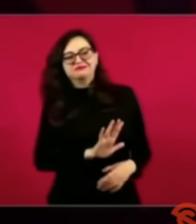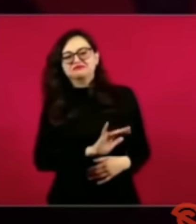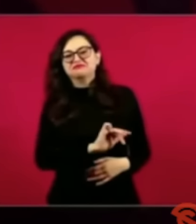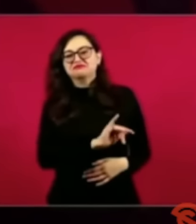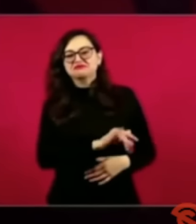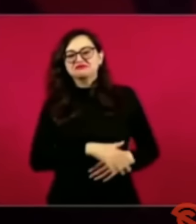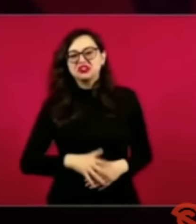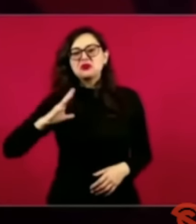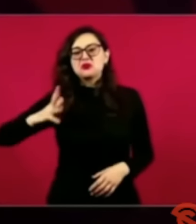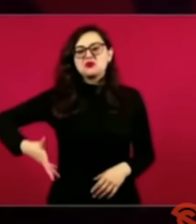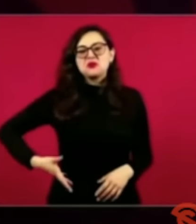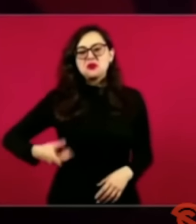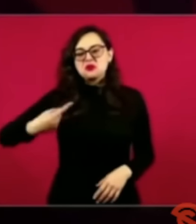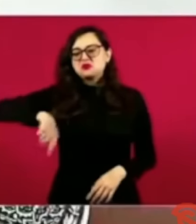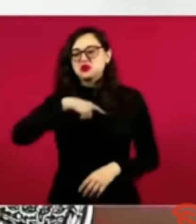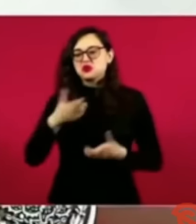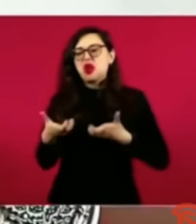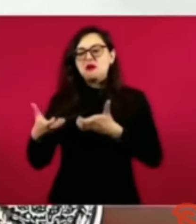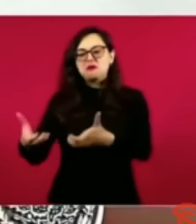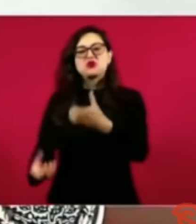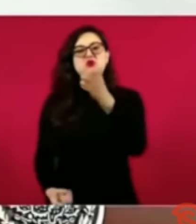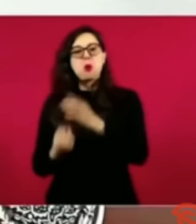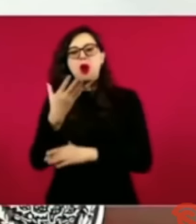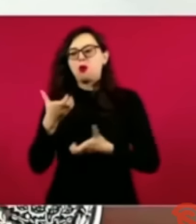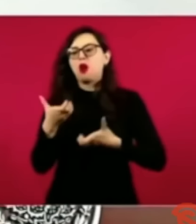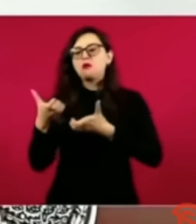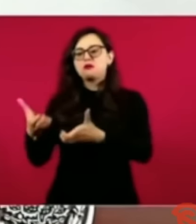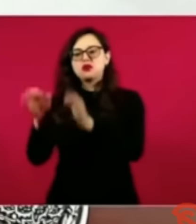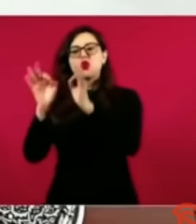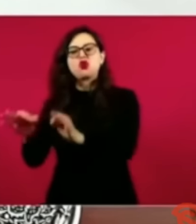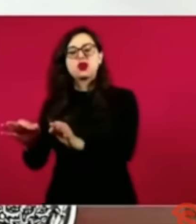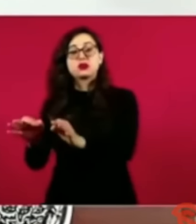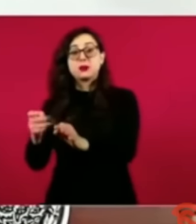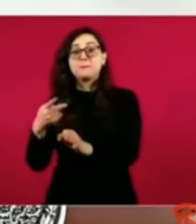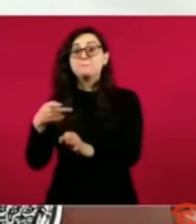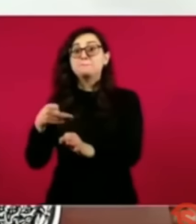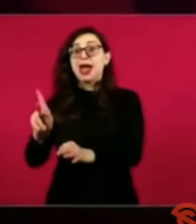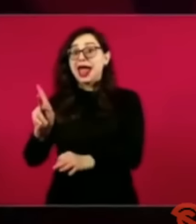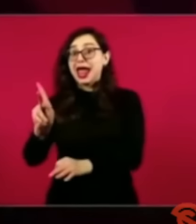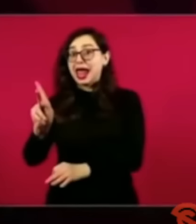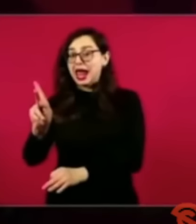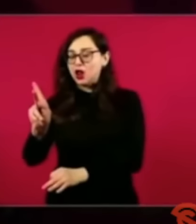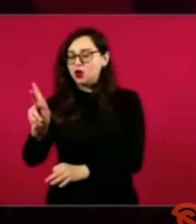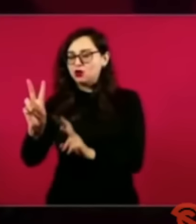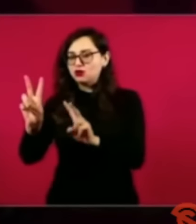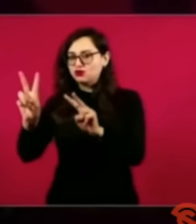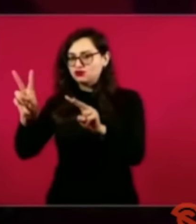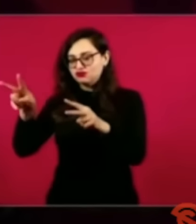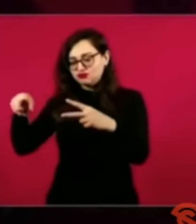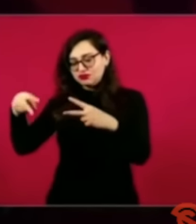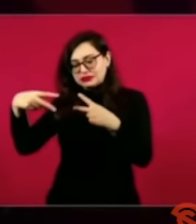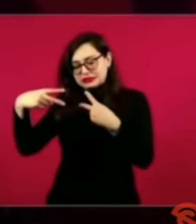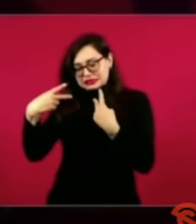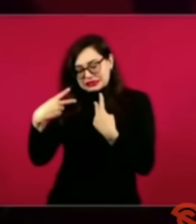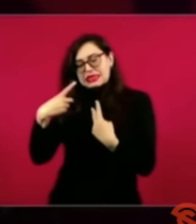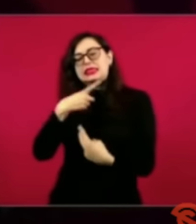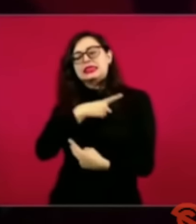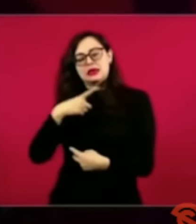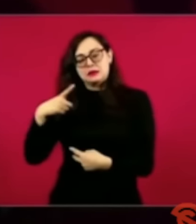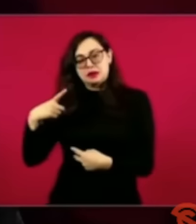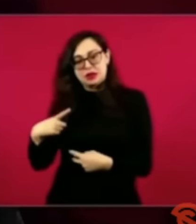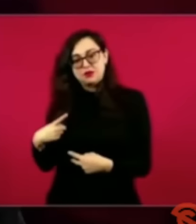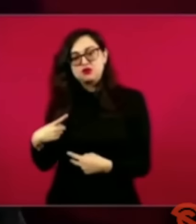correcto. Solamente que en esta autocrítica que yo pediría en este encuentro,